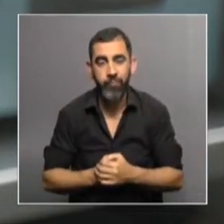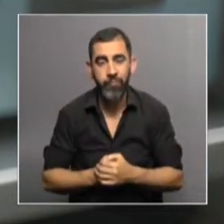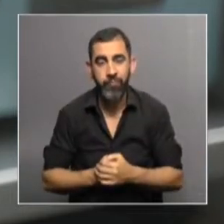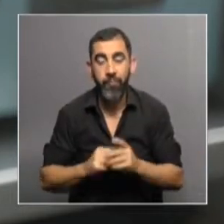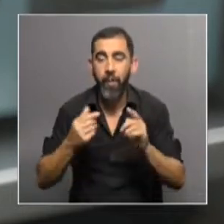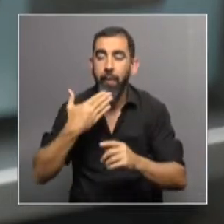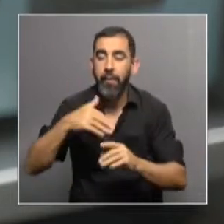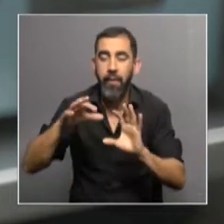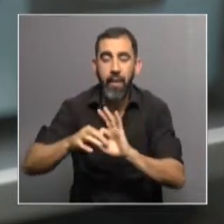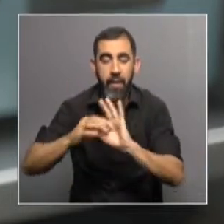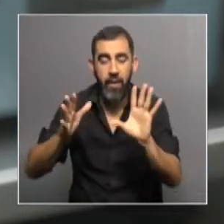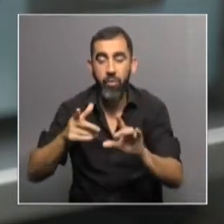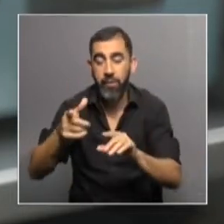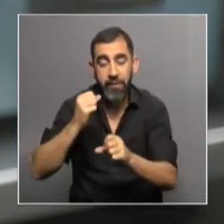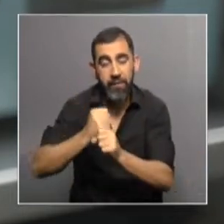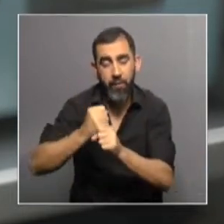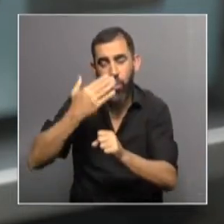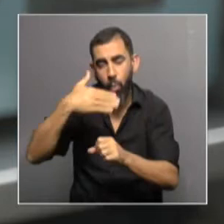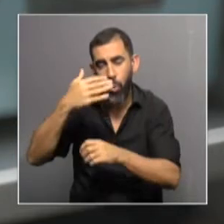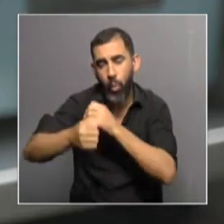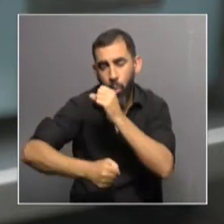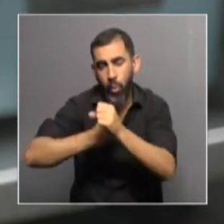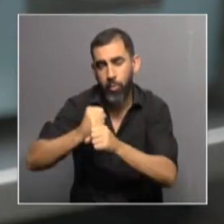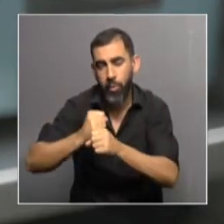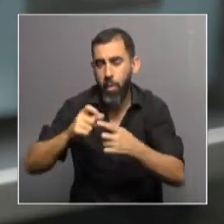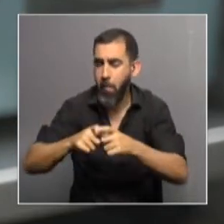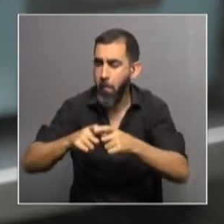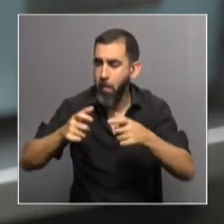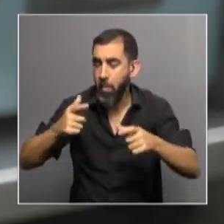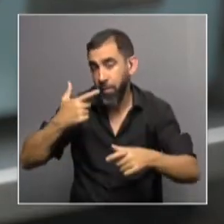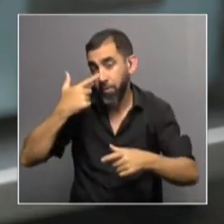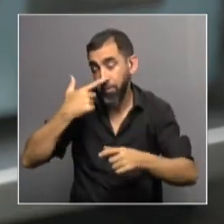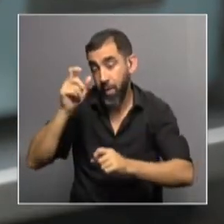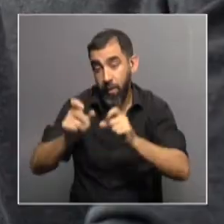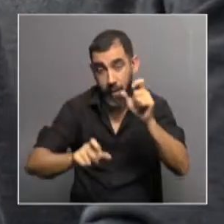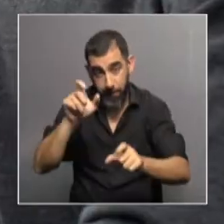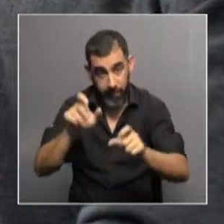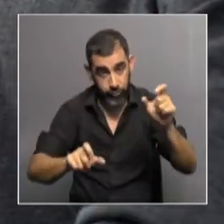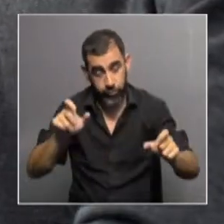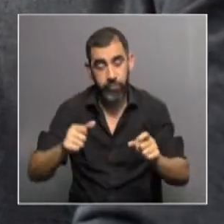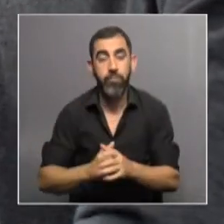Entonces, en ese trabajo de los últimos años realmente hemos visto que ha crecido mucho el interés y el boca a boca.